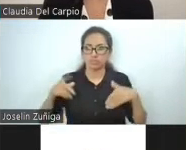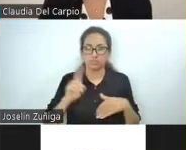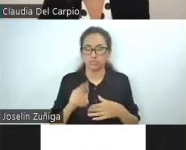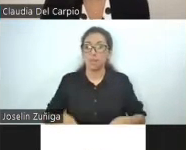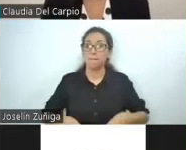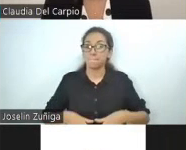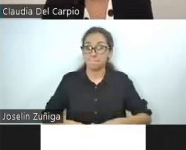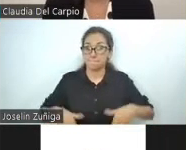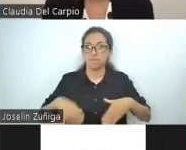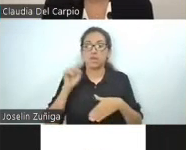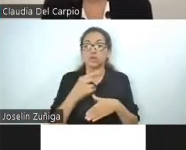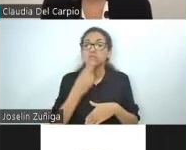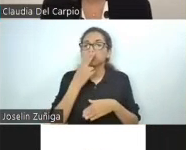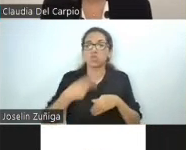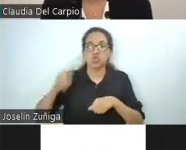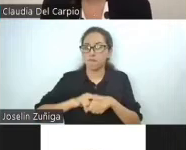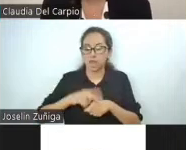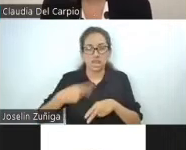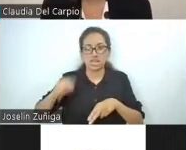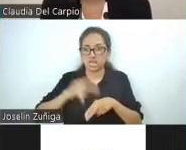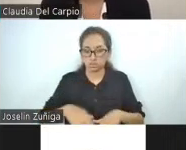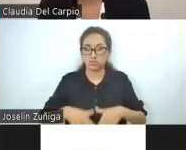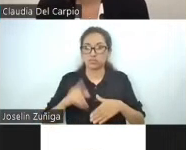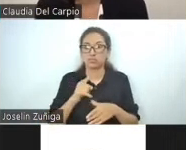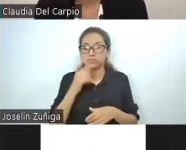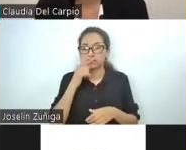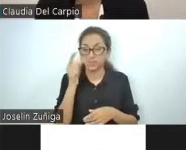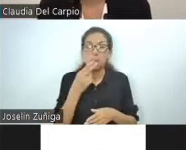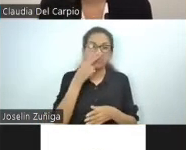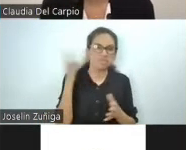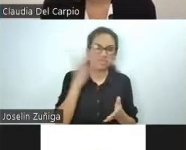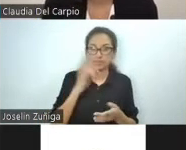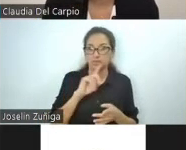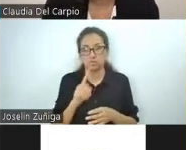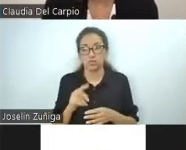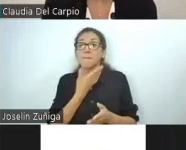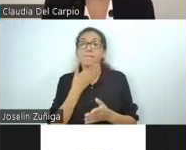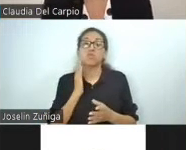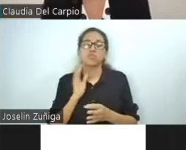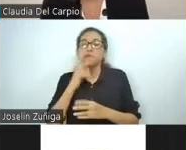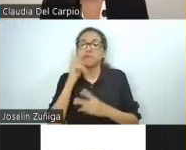tiene un olor propio, que no debe ser desagradable en ningún momento, pero tampoco a perfume. Entonces debemos